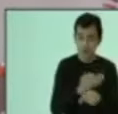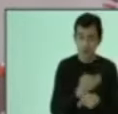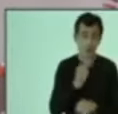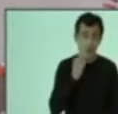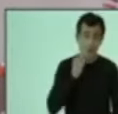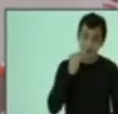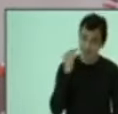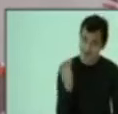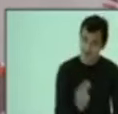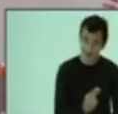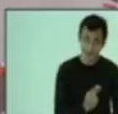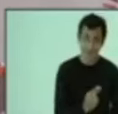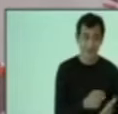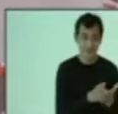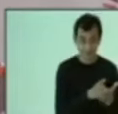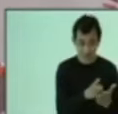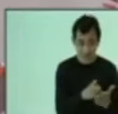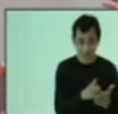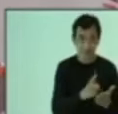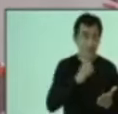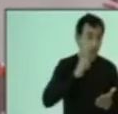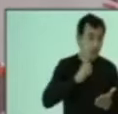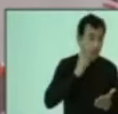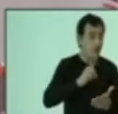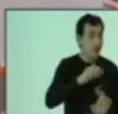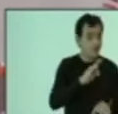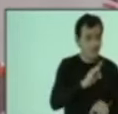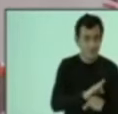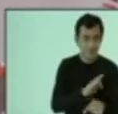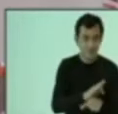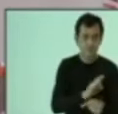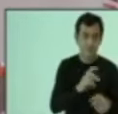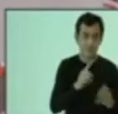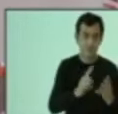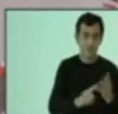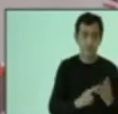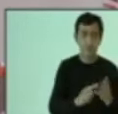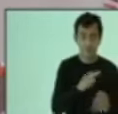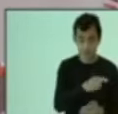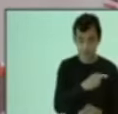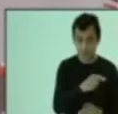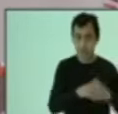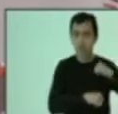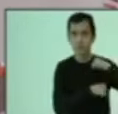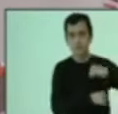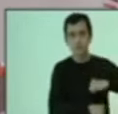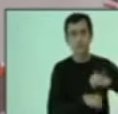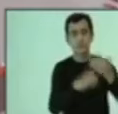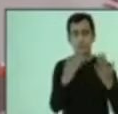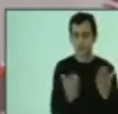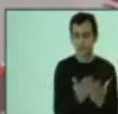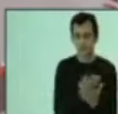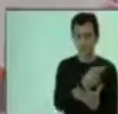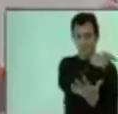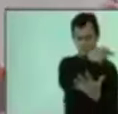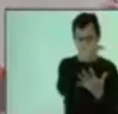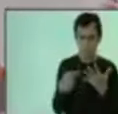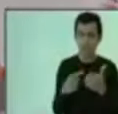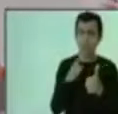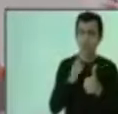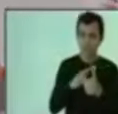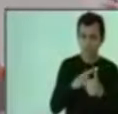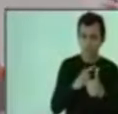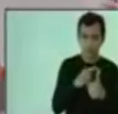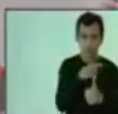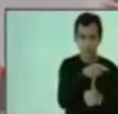los derechos humanos a la mujer. En el ámbito del ayuntamiento nuestras propuestas son, número 1, capacitar